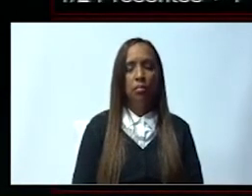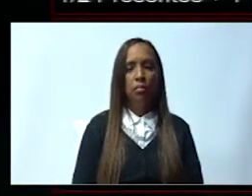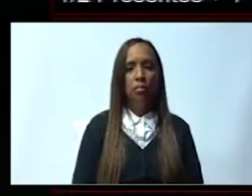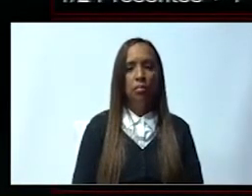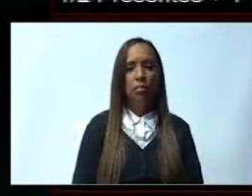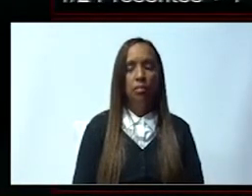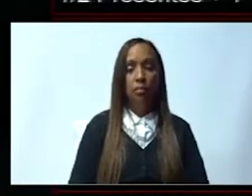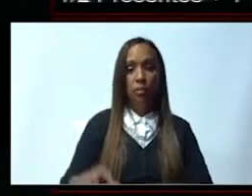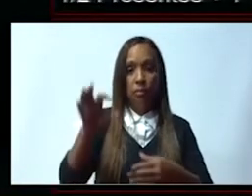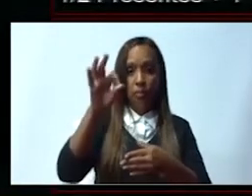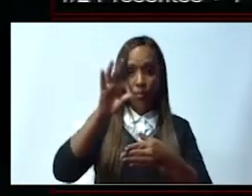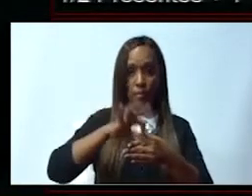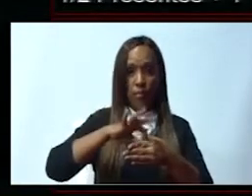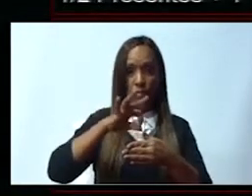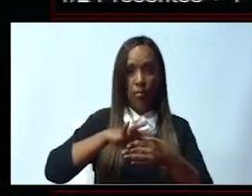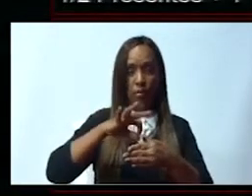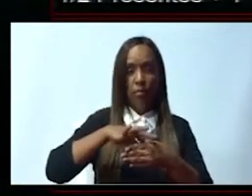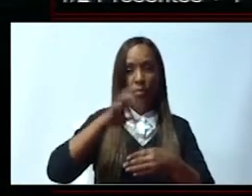Estamos votando.